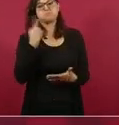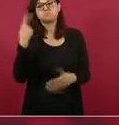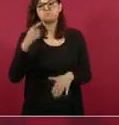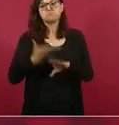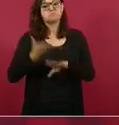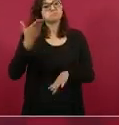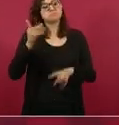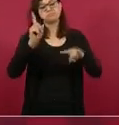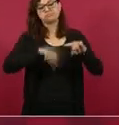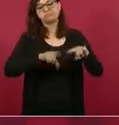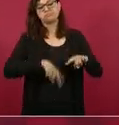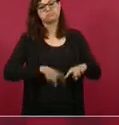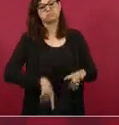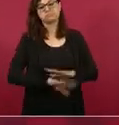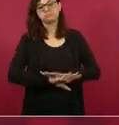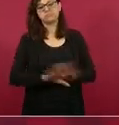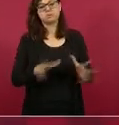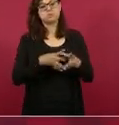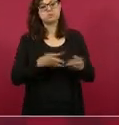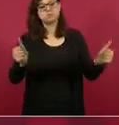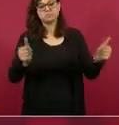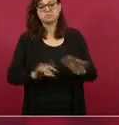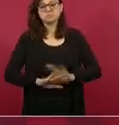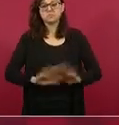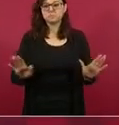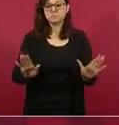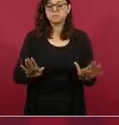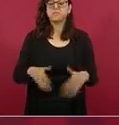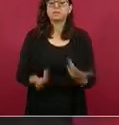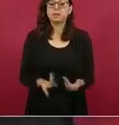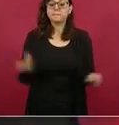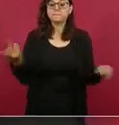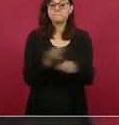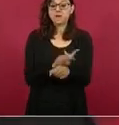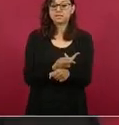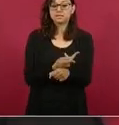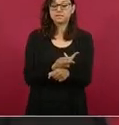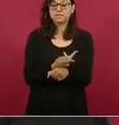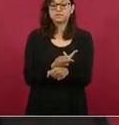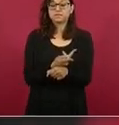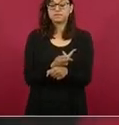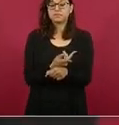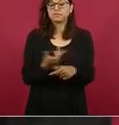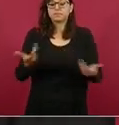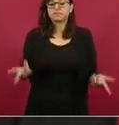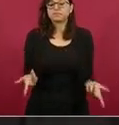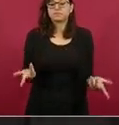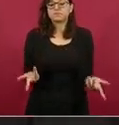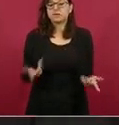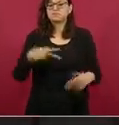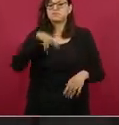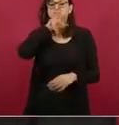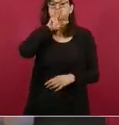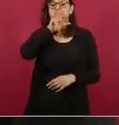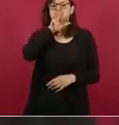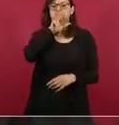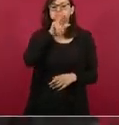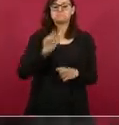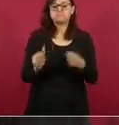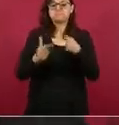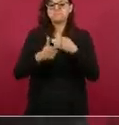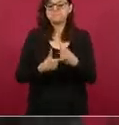hay, porque no tenía razón de ser, no hay nada que preocuparse, porque